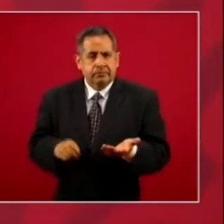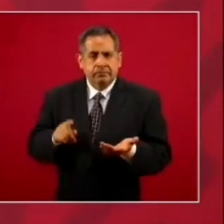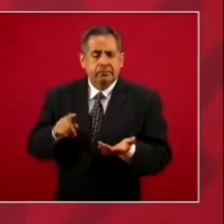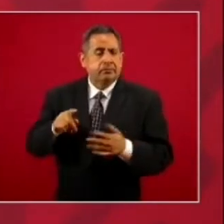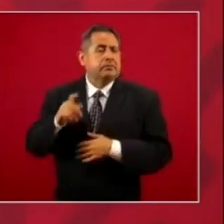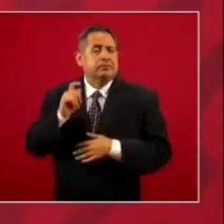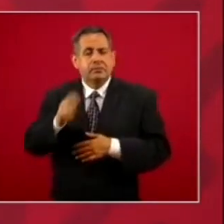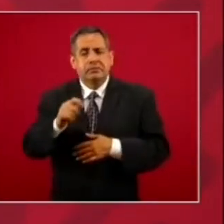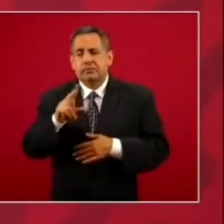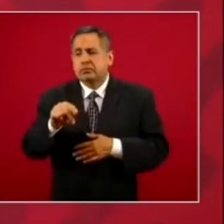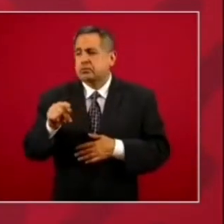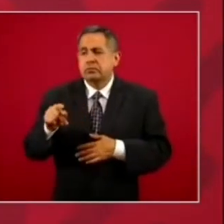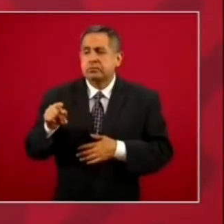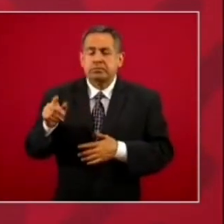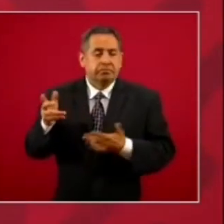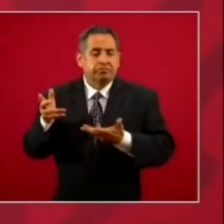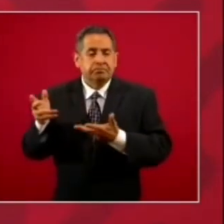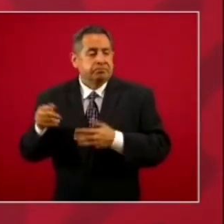administrar